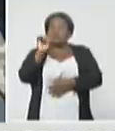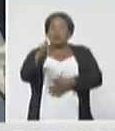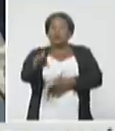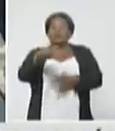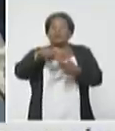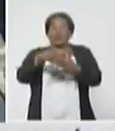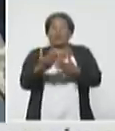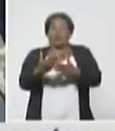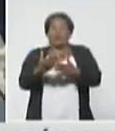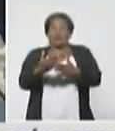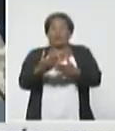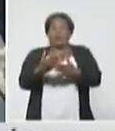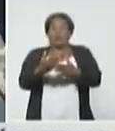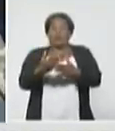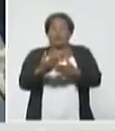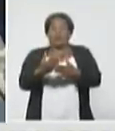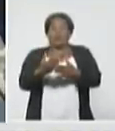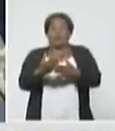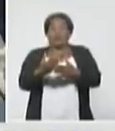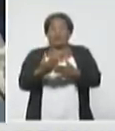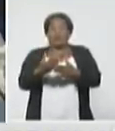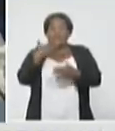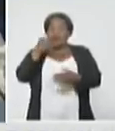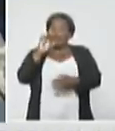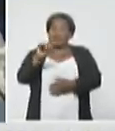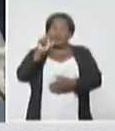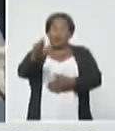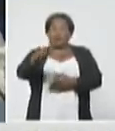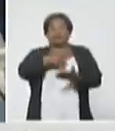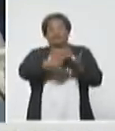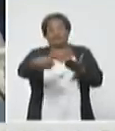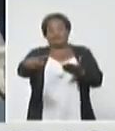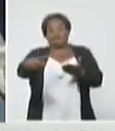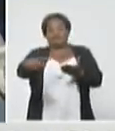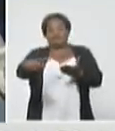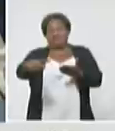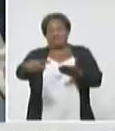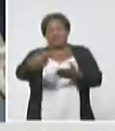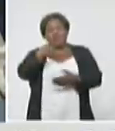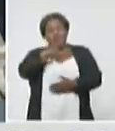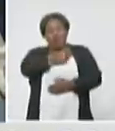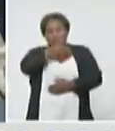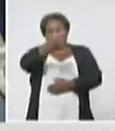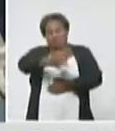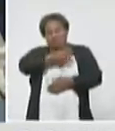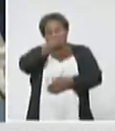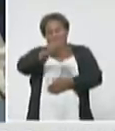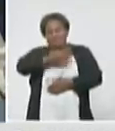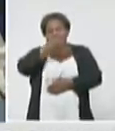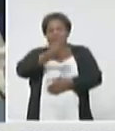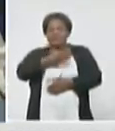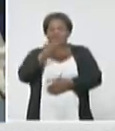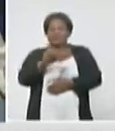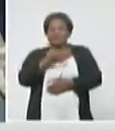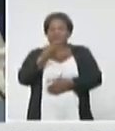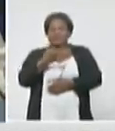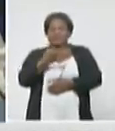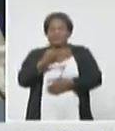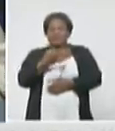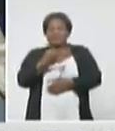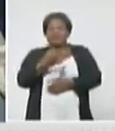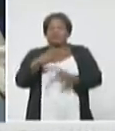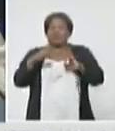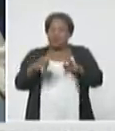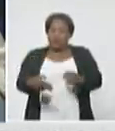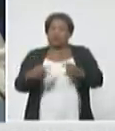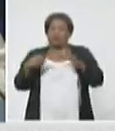decir que en las últimas semanas. Este era lo que yo quería insistir en el día de hoy.